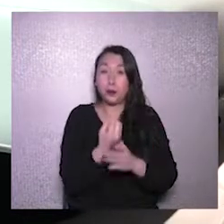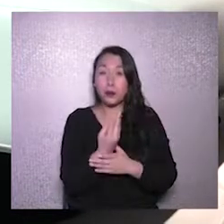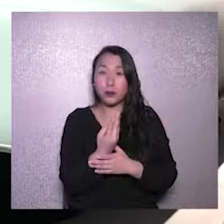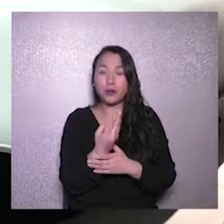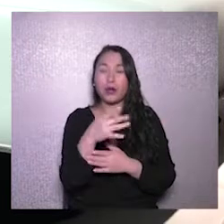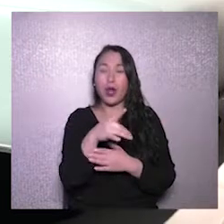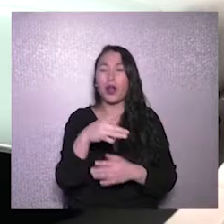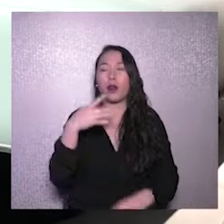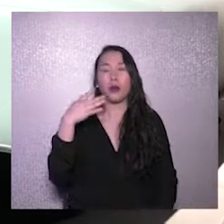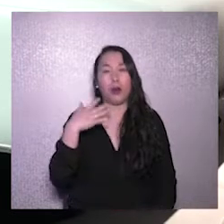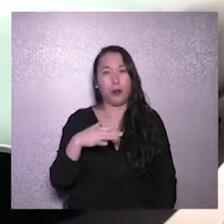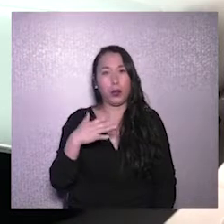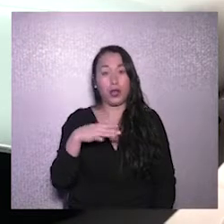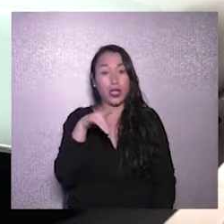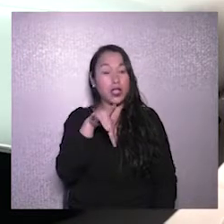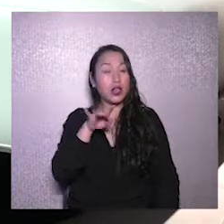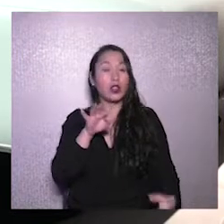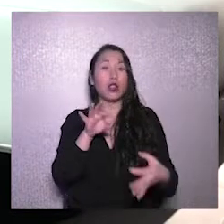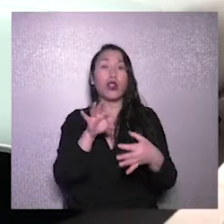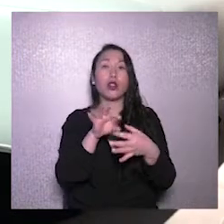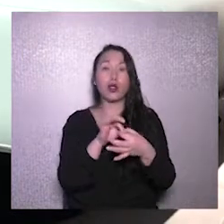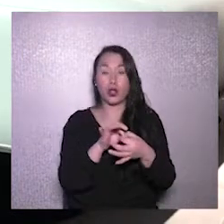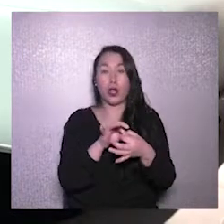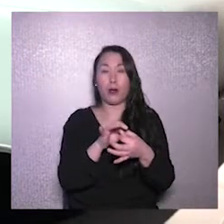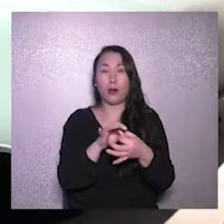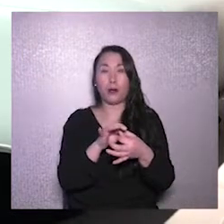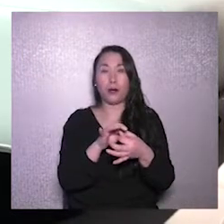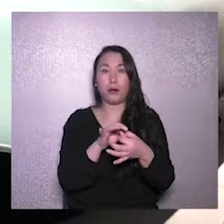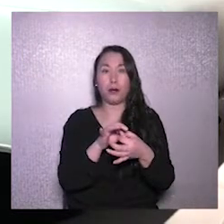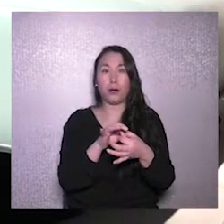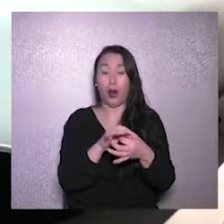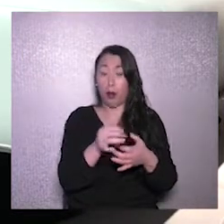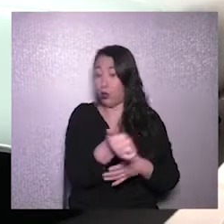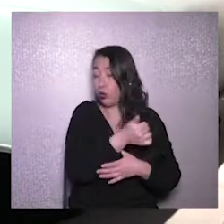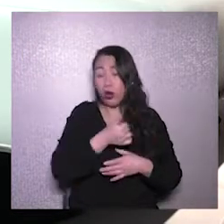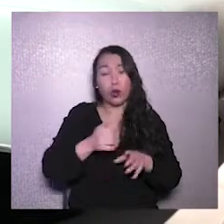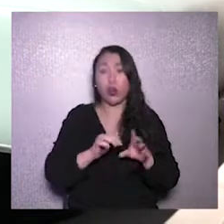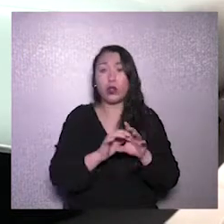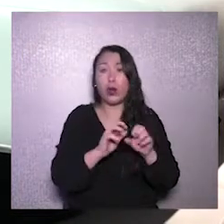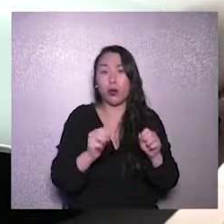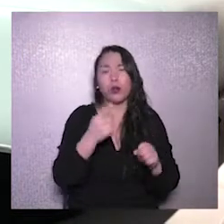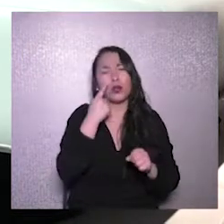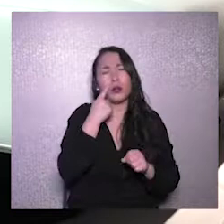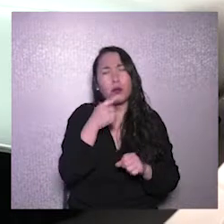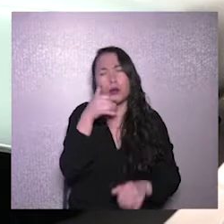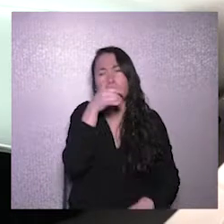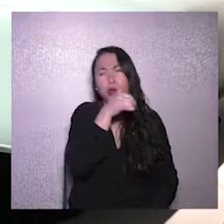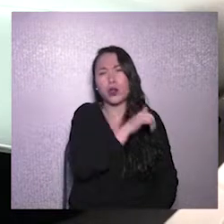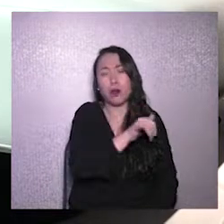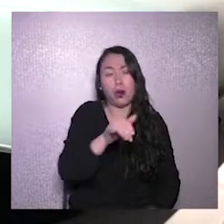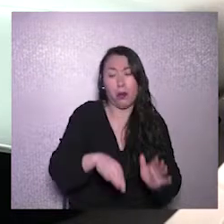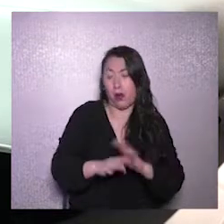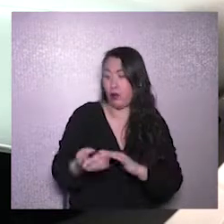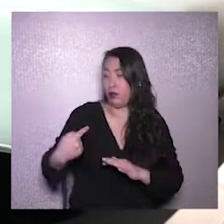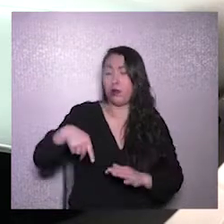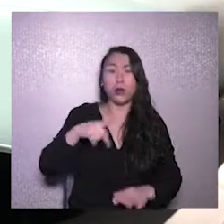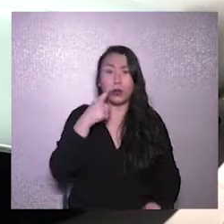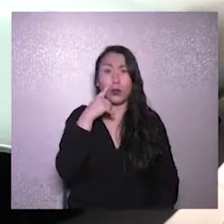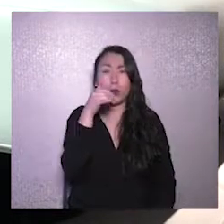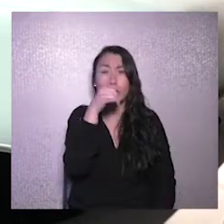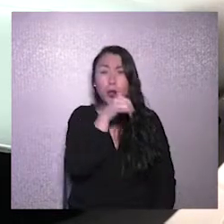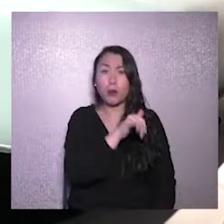central. Y si eso asociamos, y aquí estamos todos de acuerdo, nos conocemos hace mucho tiempo, la mayoría de nosotros,